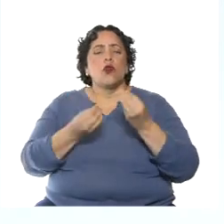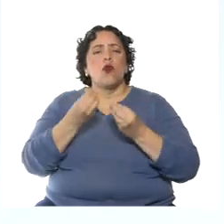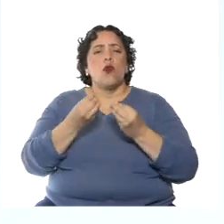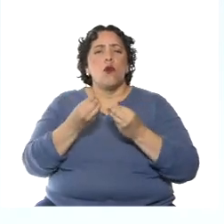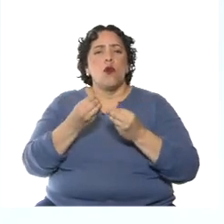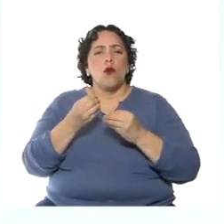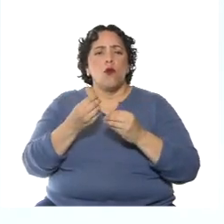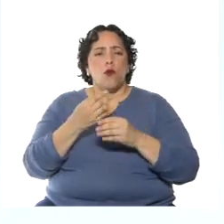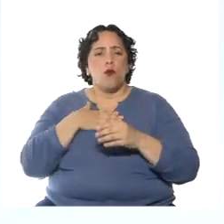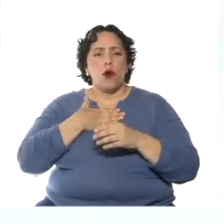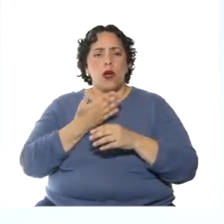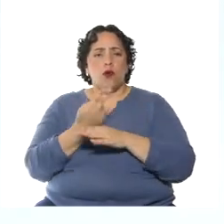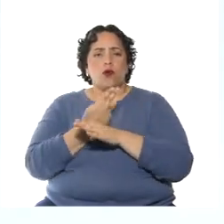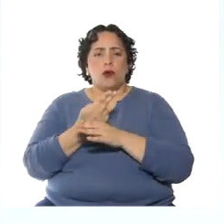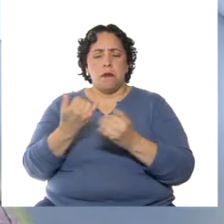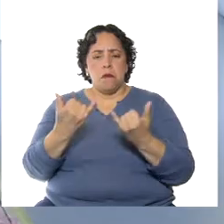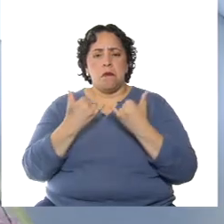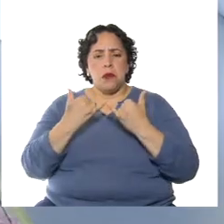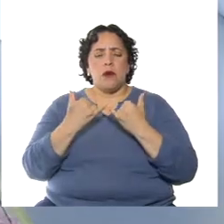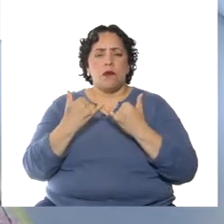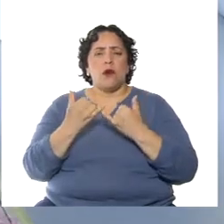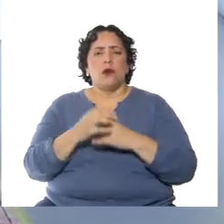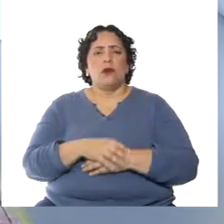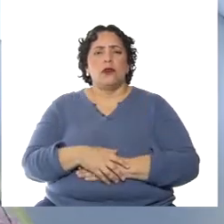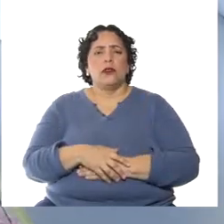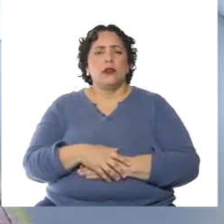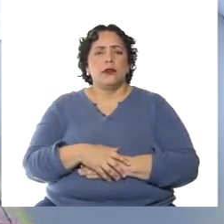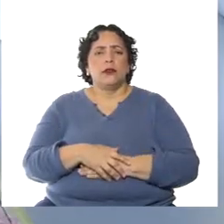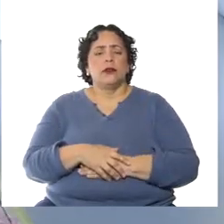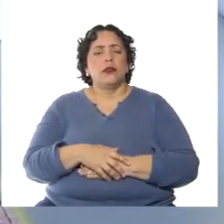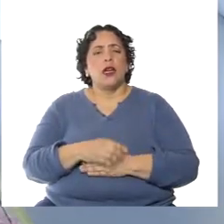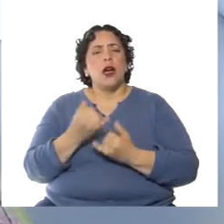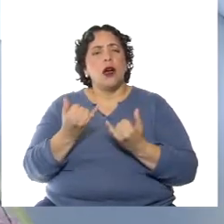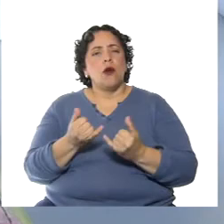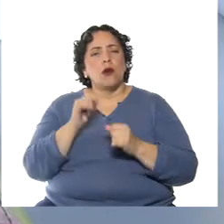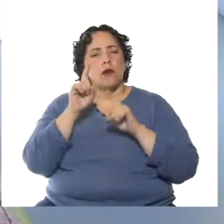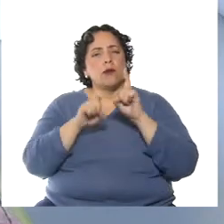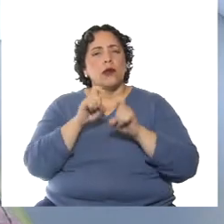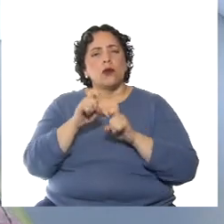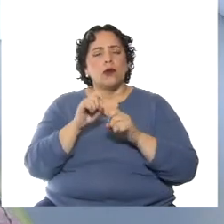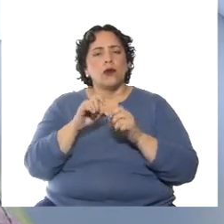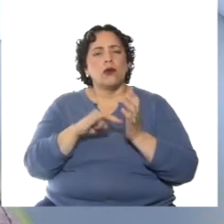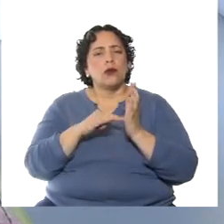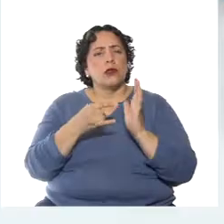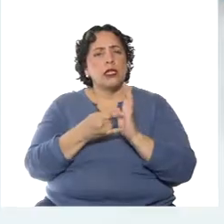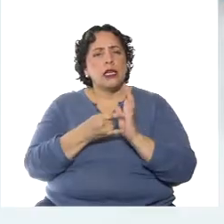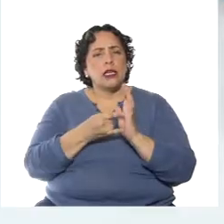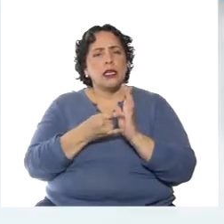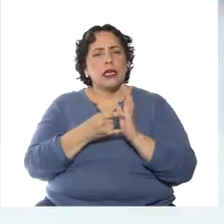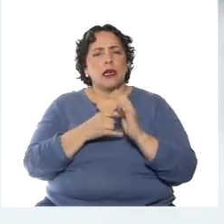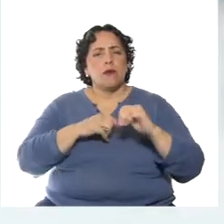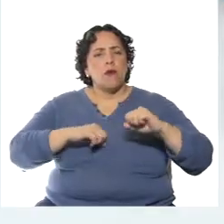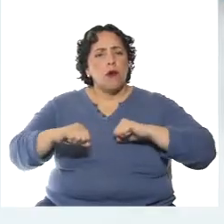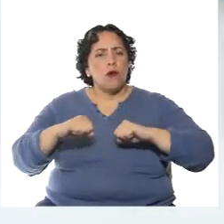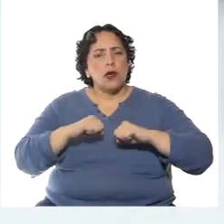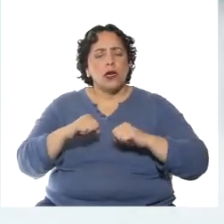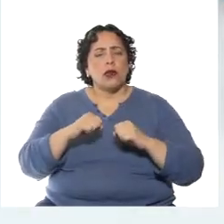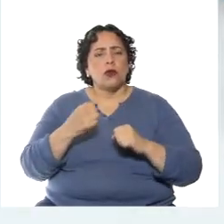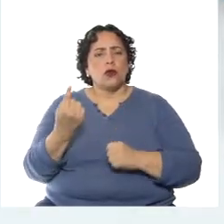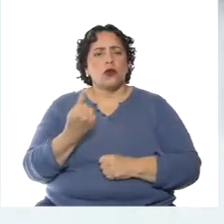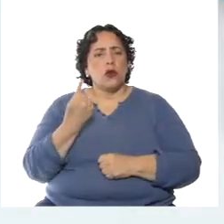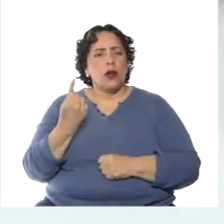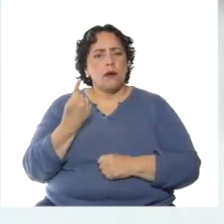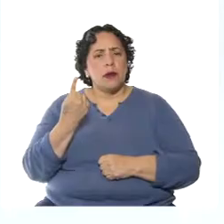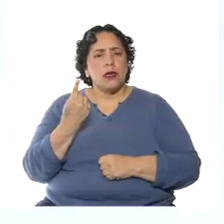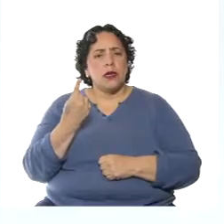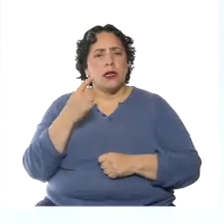les ayuden a valerse por sí mismos. Y te pregunto, Evelyn, ¿y estas técnicas de orientación y movilidad son